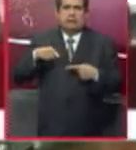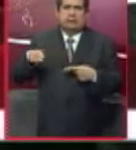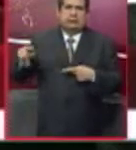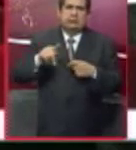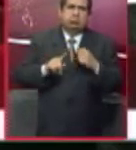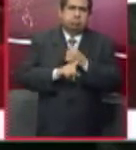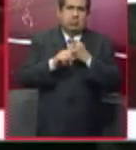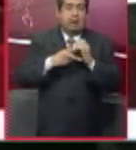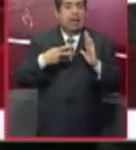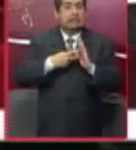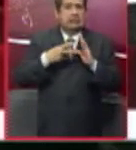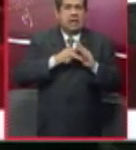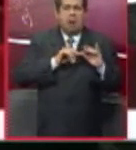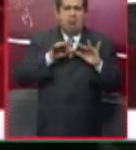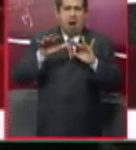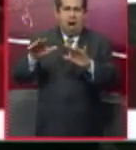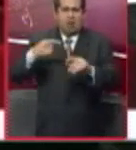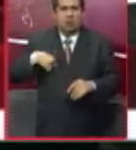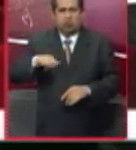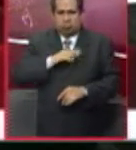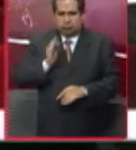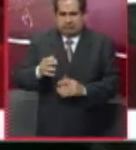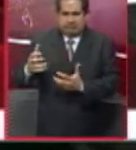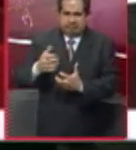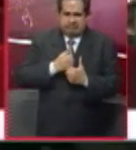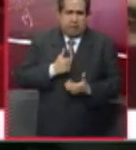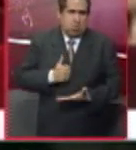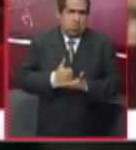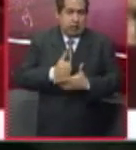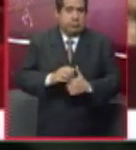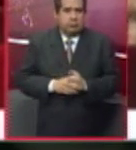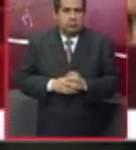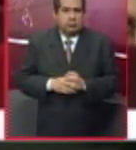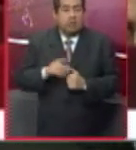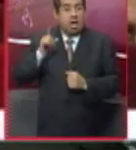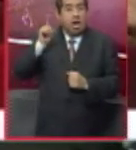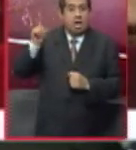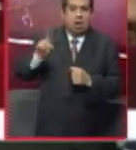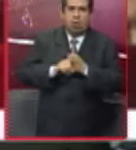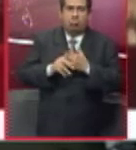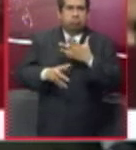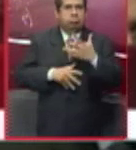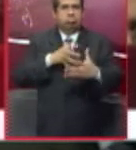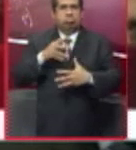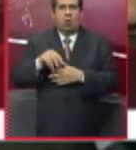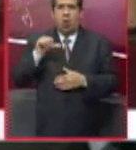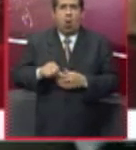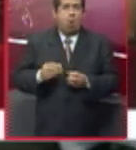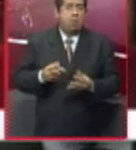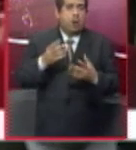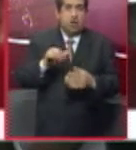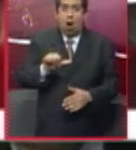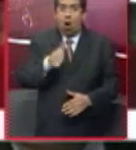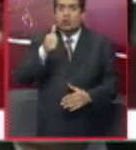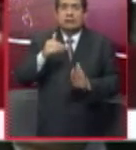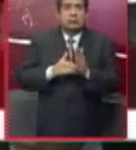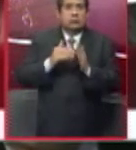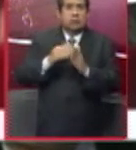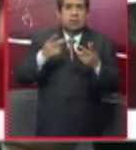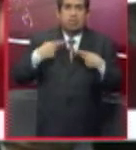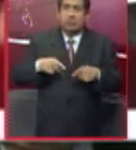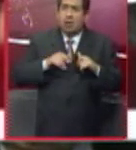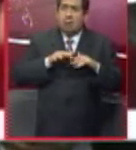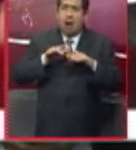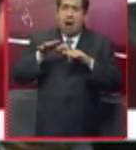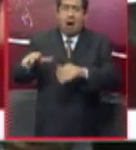crisis humanitaria que se vive en Siria. Ha crecido a tal magnitud que hoy en día existen más de 11 millones de